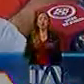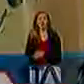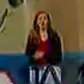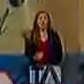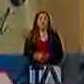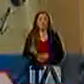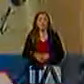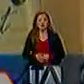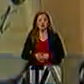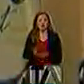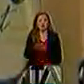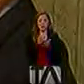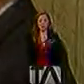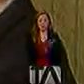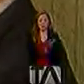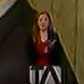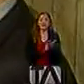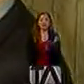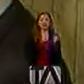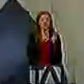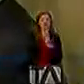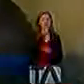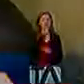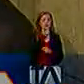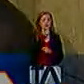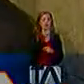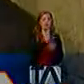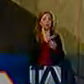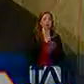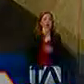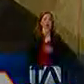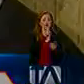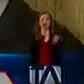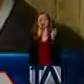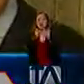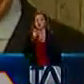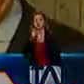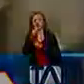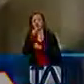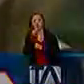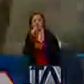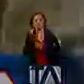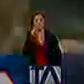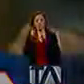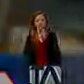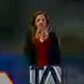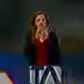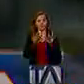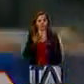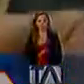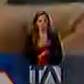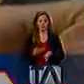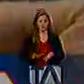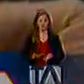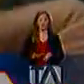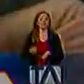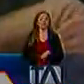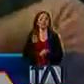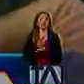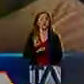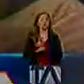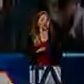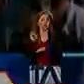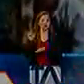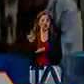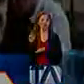dinero. El proyecto de concesión fue planteado por el consejero presidencial Santiago Cuesta y lo que se buscaría es gestionar un banco de inversión